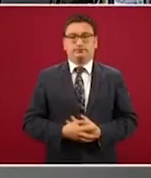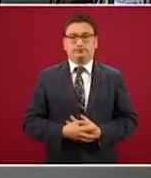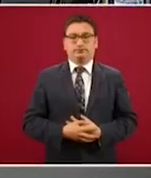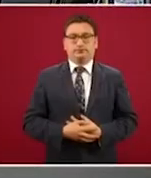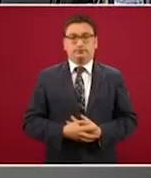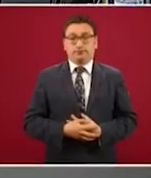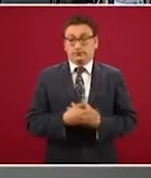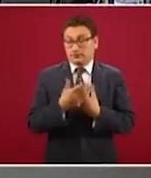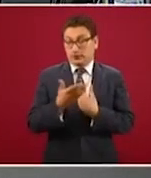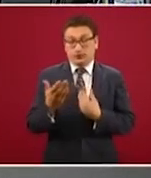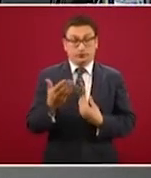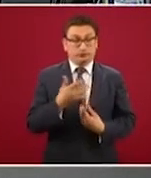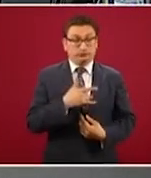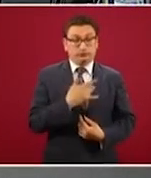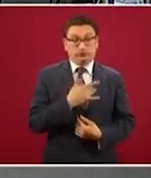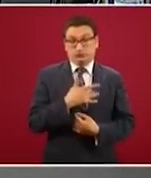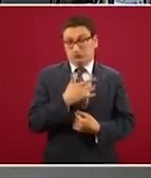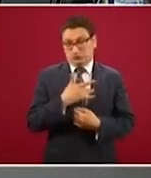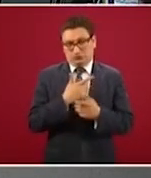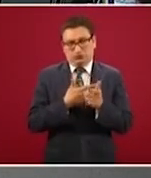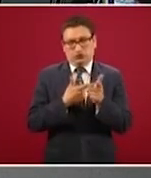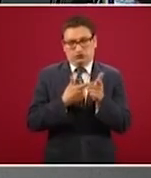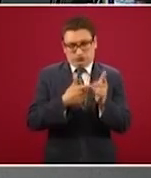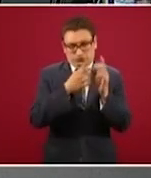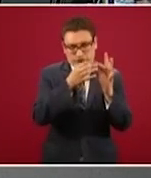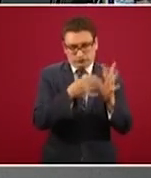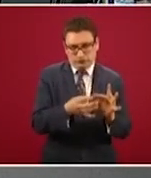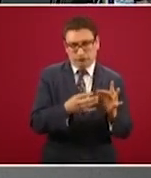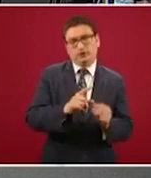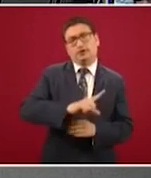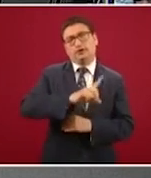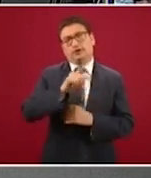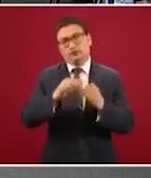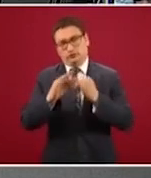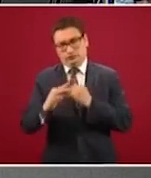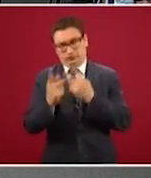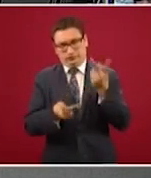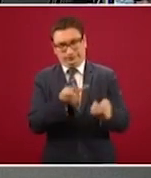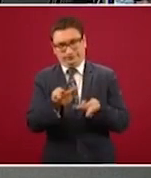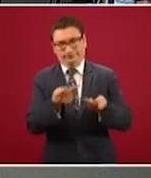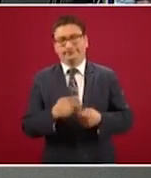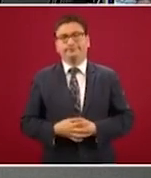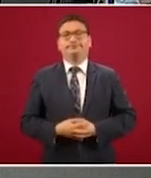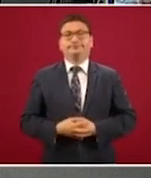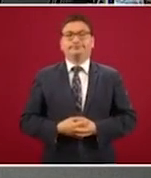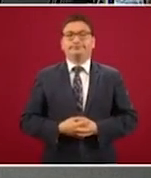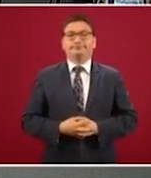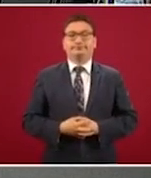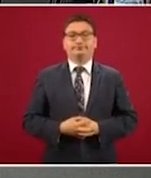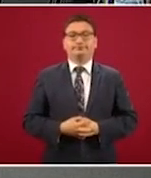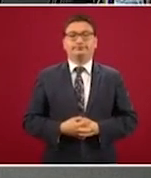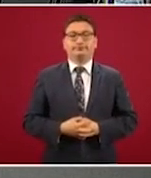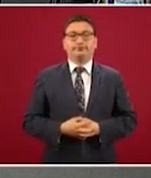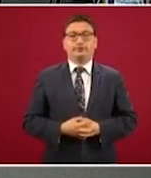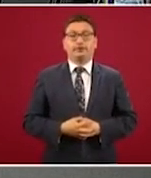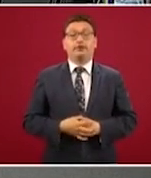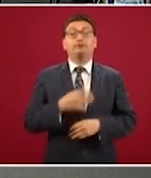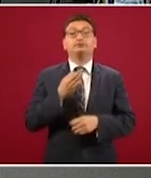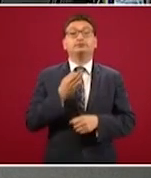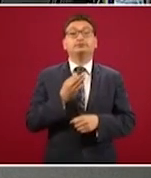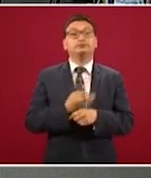Si les parece, vamos a continuar y luego las preguntas. Vamos al